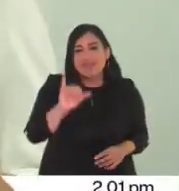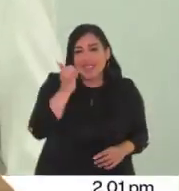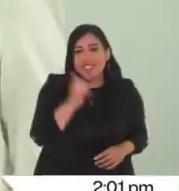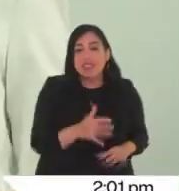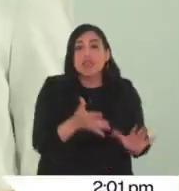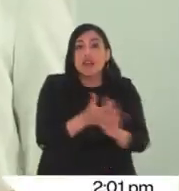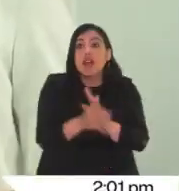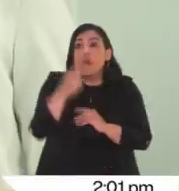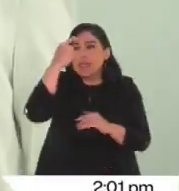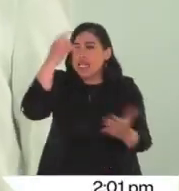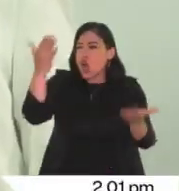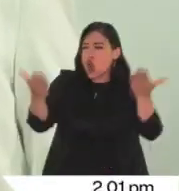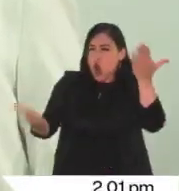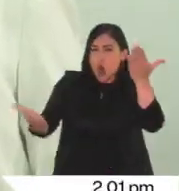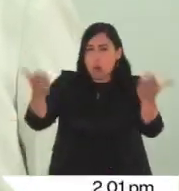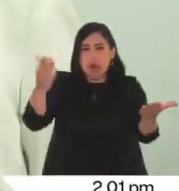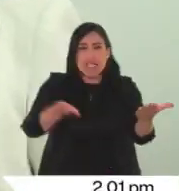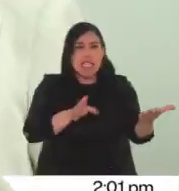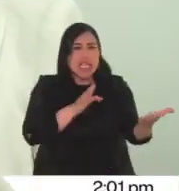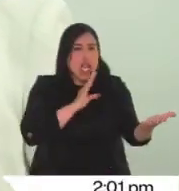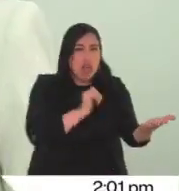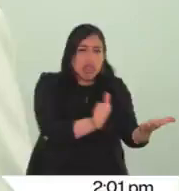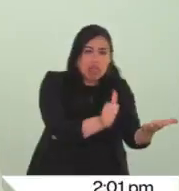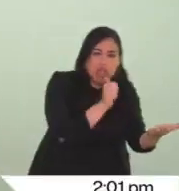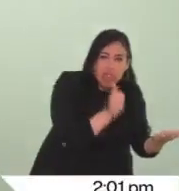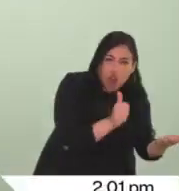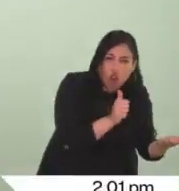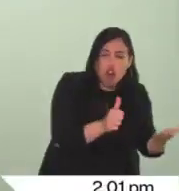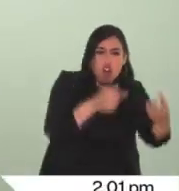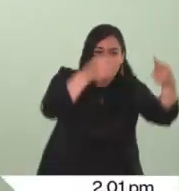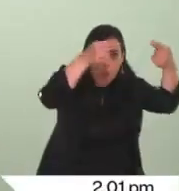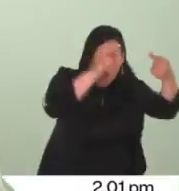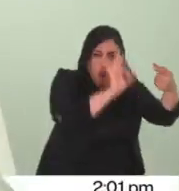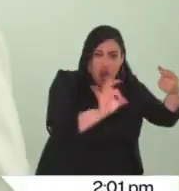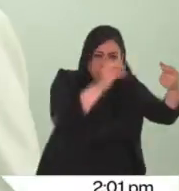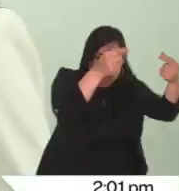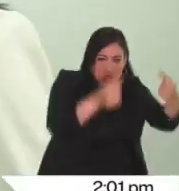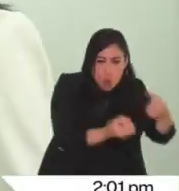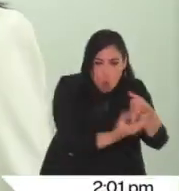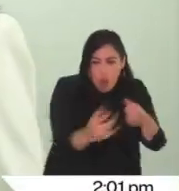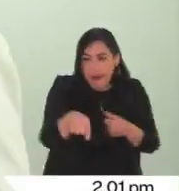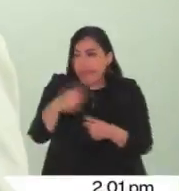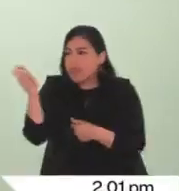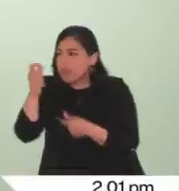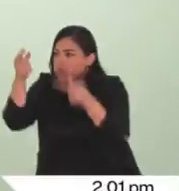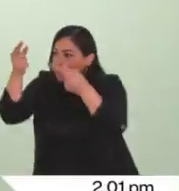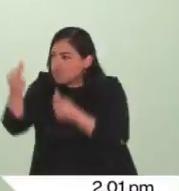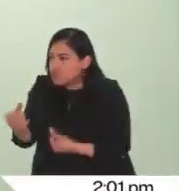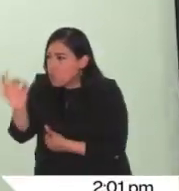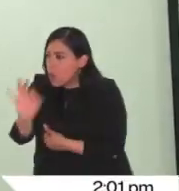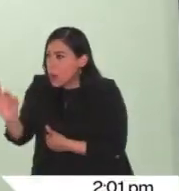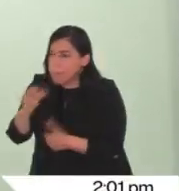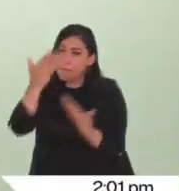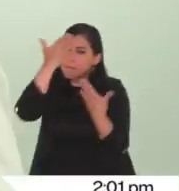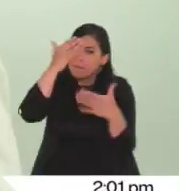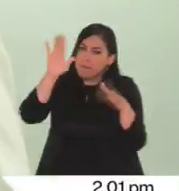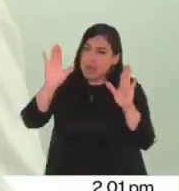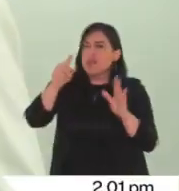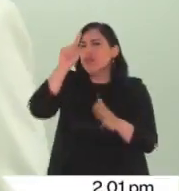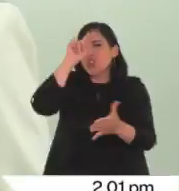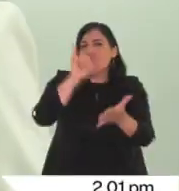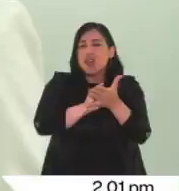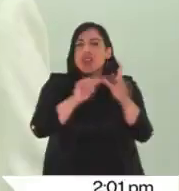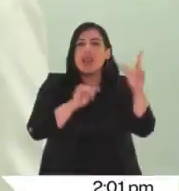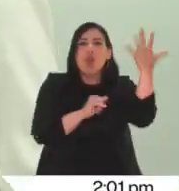hacer en comparación exacta entre entre las cifras y aquí creo que está hablando también de la hoja de coca